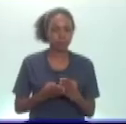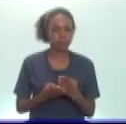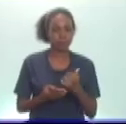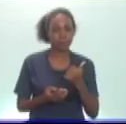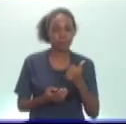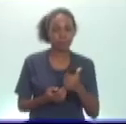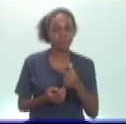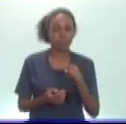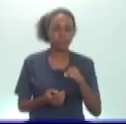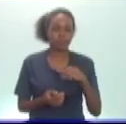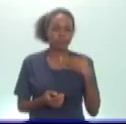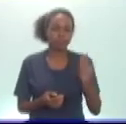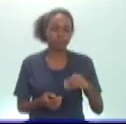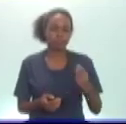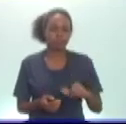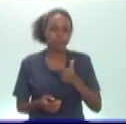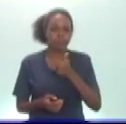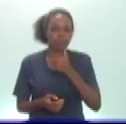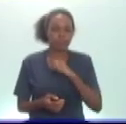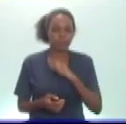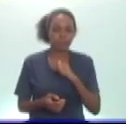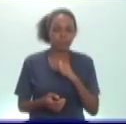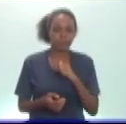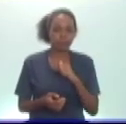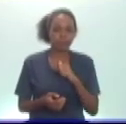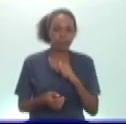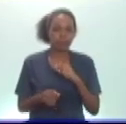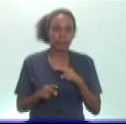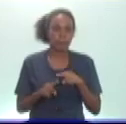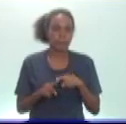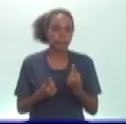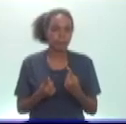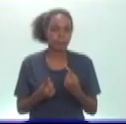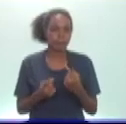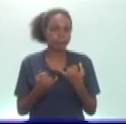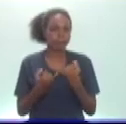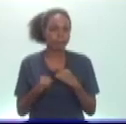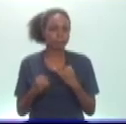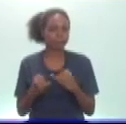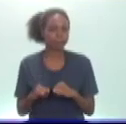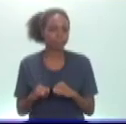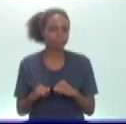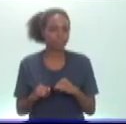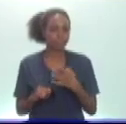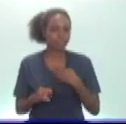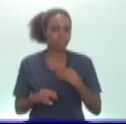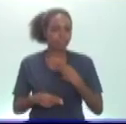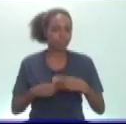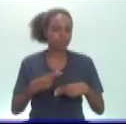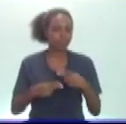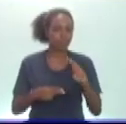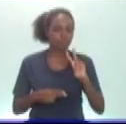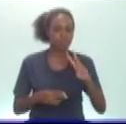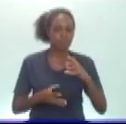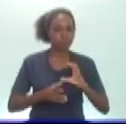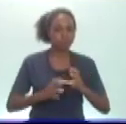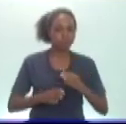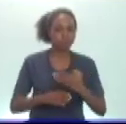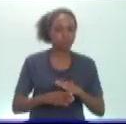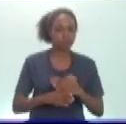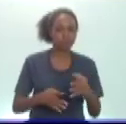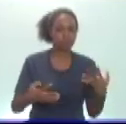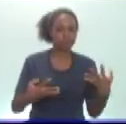muy sencillo, aunque estamos en presencia de un problema compuesto dependiente. Tenemos que realizar dos operaciones de cálculo que están